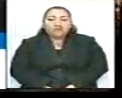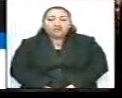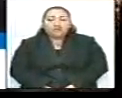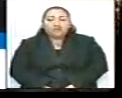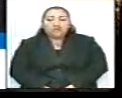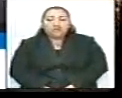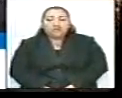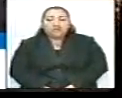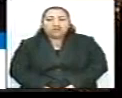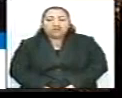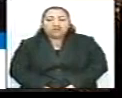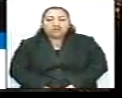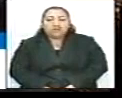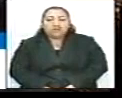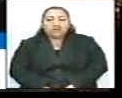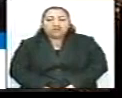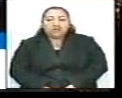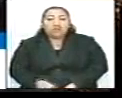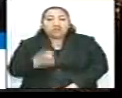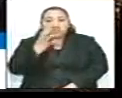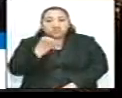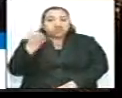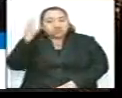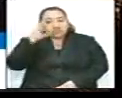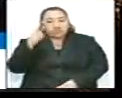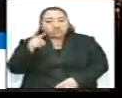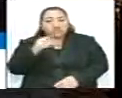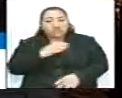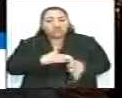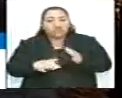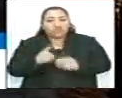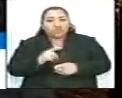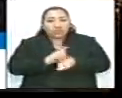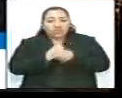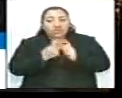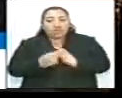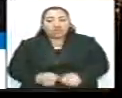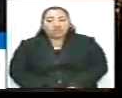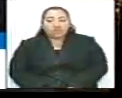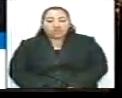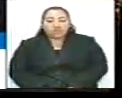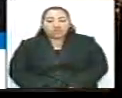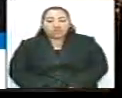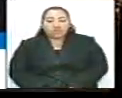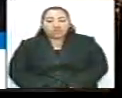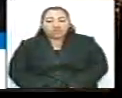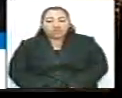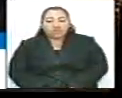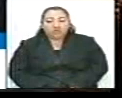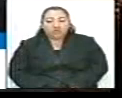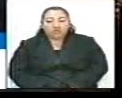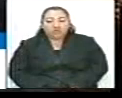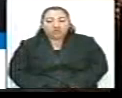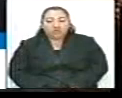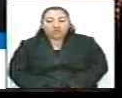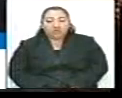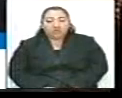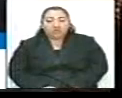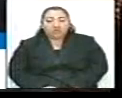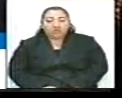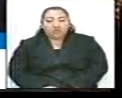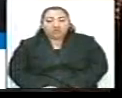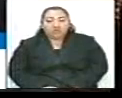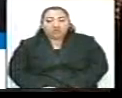¿no? El suelo urbano, regular las condiciones para su transformación, conservación, así como velar para el